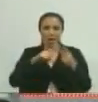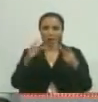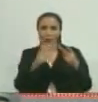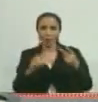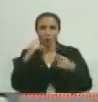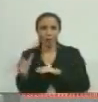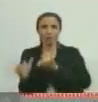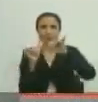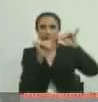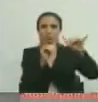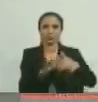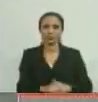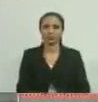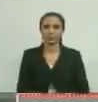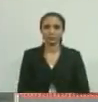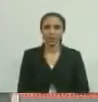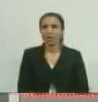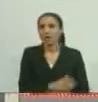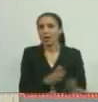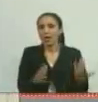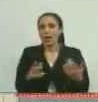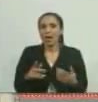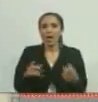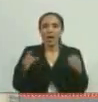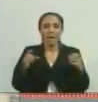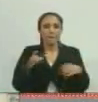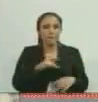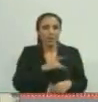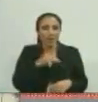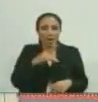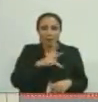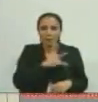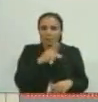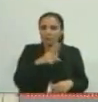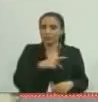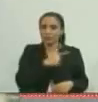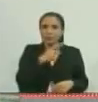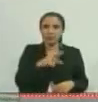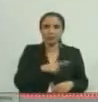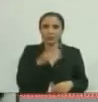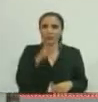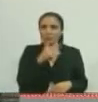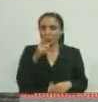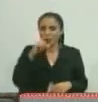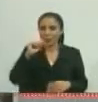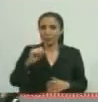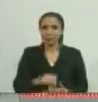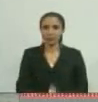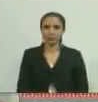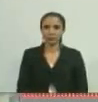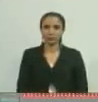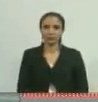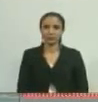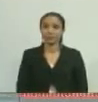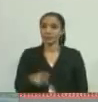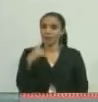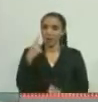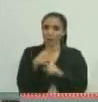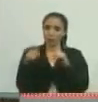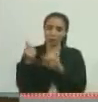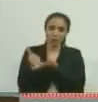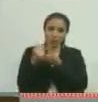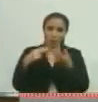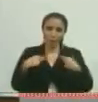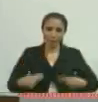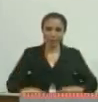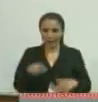Maduro sin piedad. Miren, bien hecho pues. La Vanguardia, la ayuda humanitaria topa con el